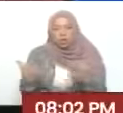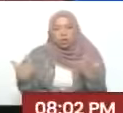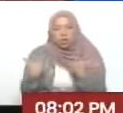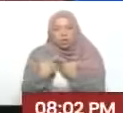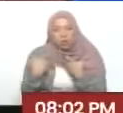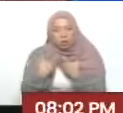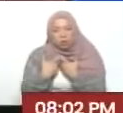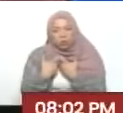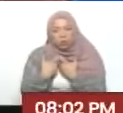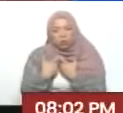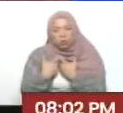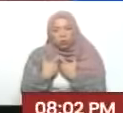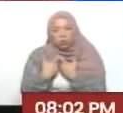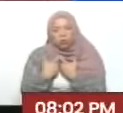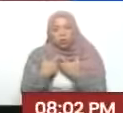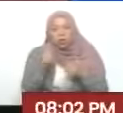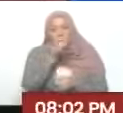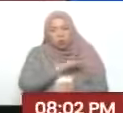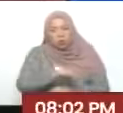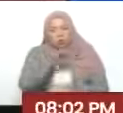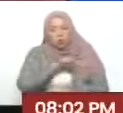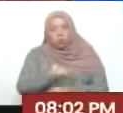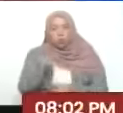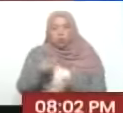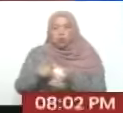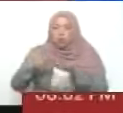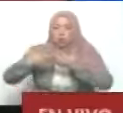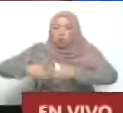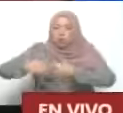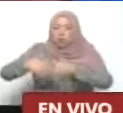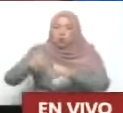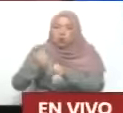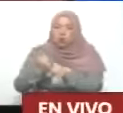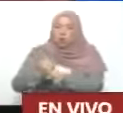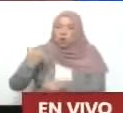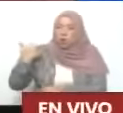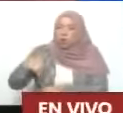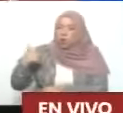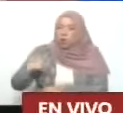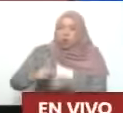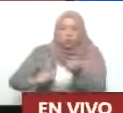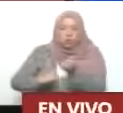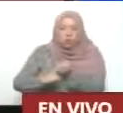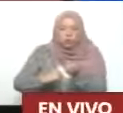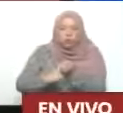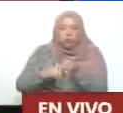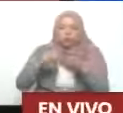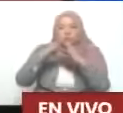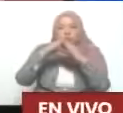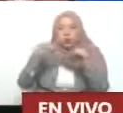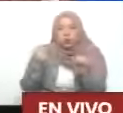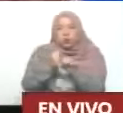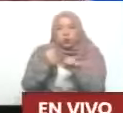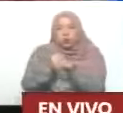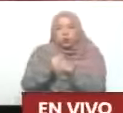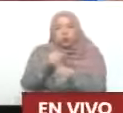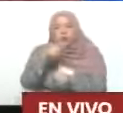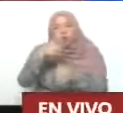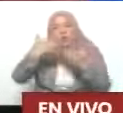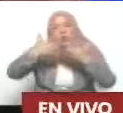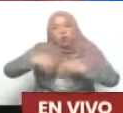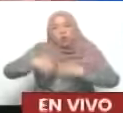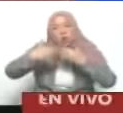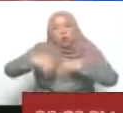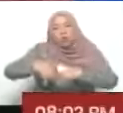gremiales de la Asociación de Industriales Argentinos arrastrados a los pies de Milei, cuando todos, la industria argentina se